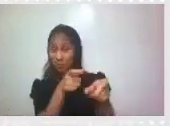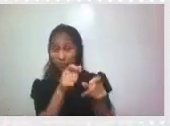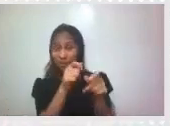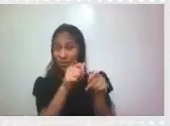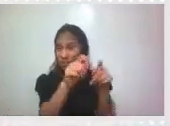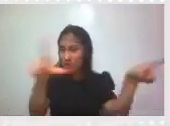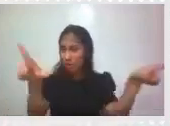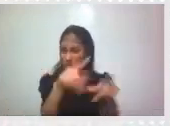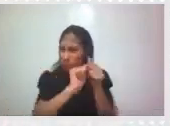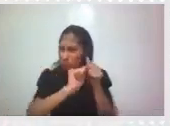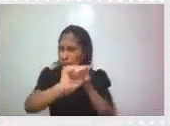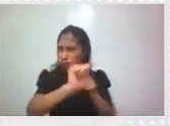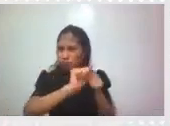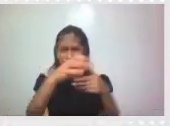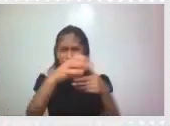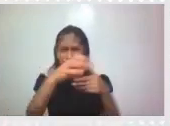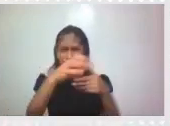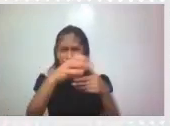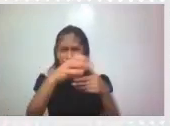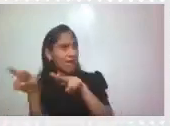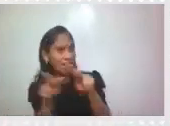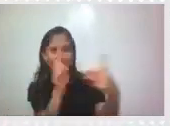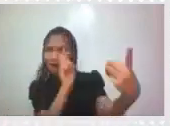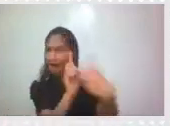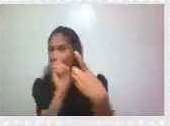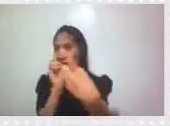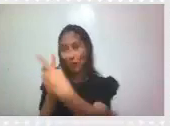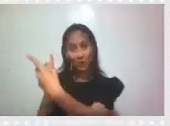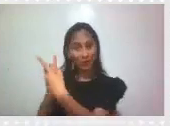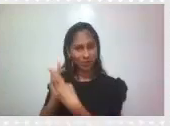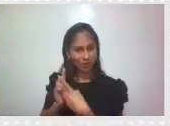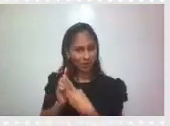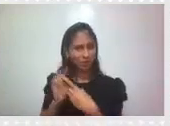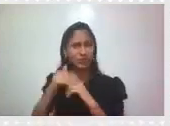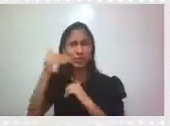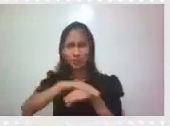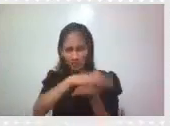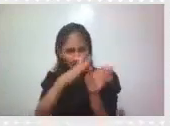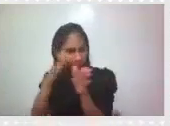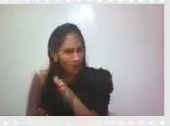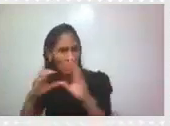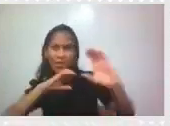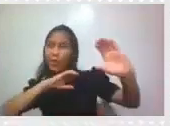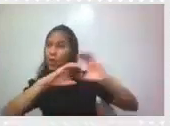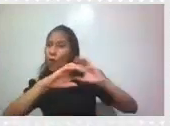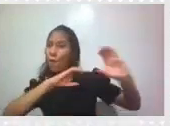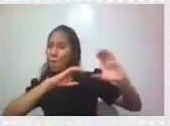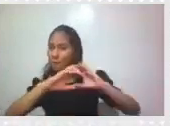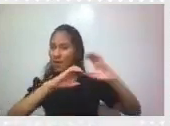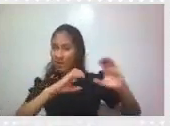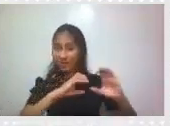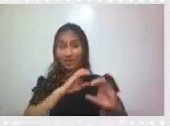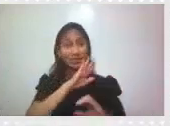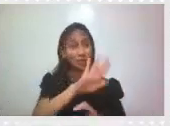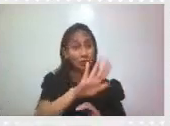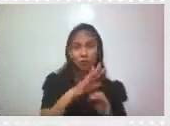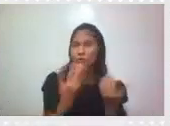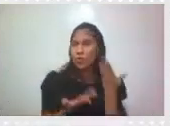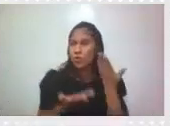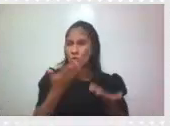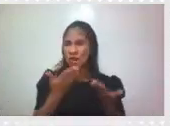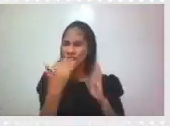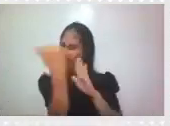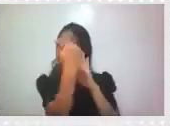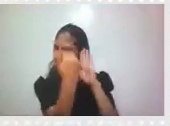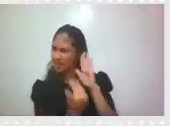este objetivo es lo que ya se ha adelantado y que conocemos como la Agenda Indígena del SENACE. ¿De qué trata esta